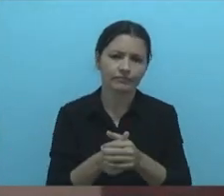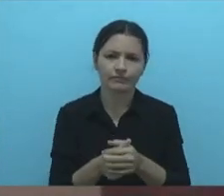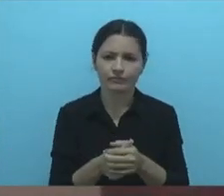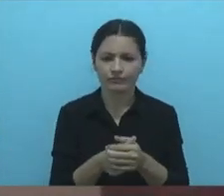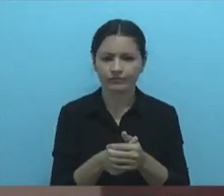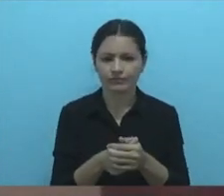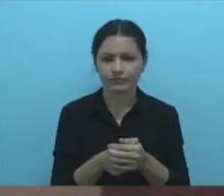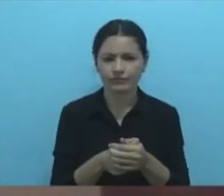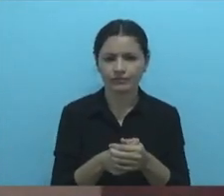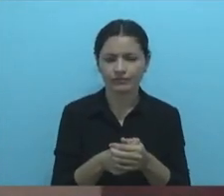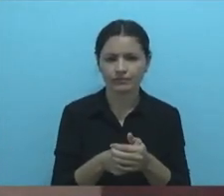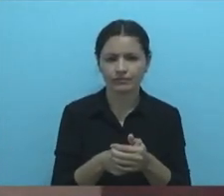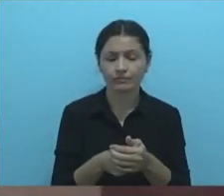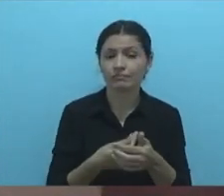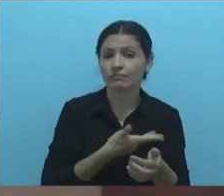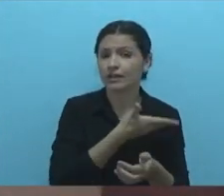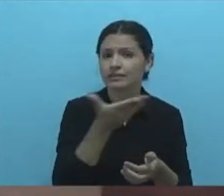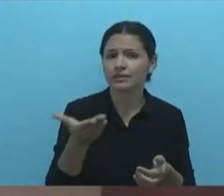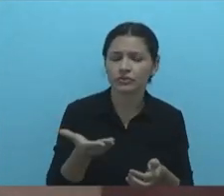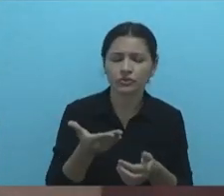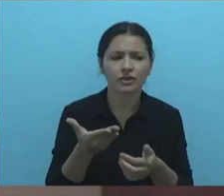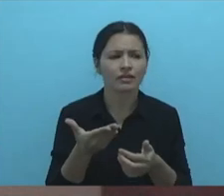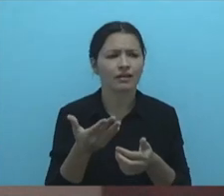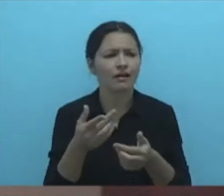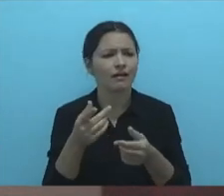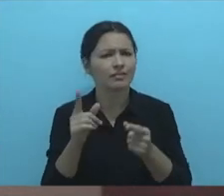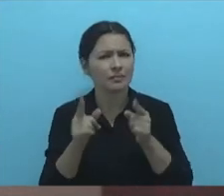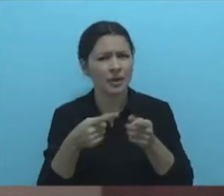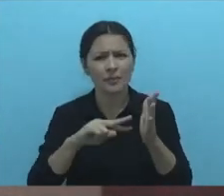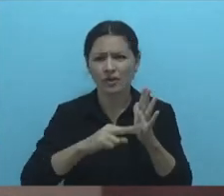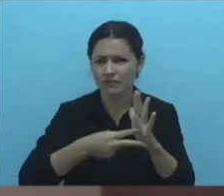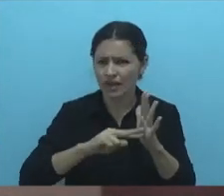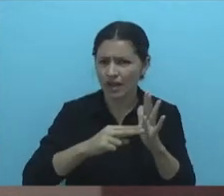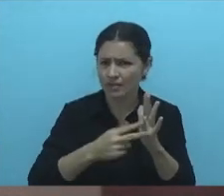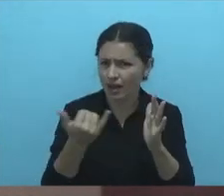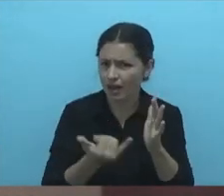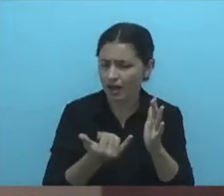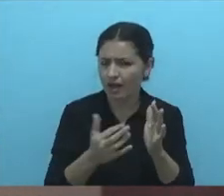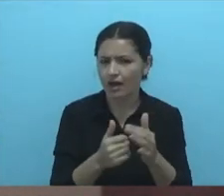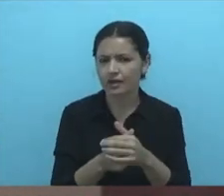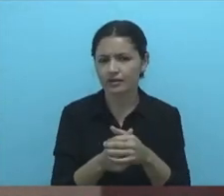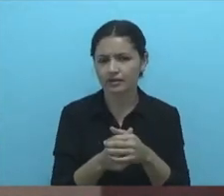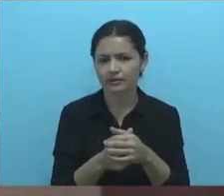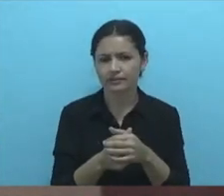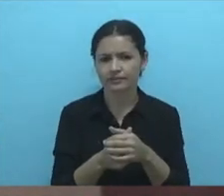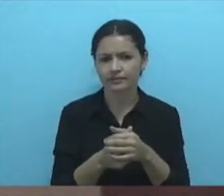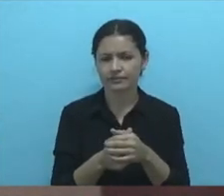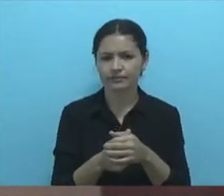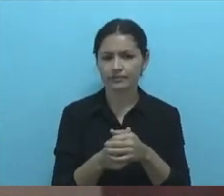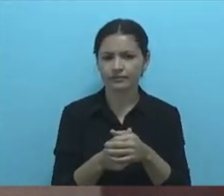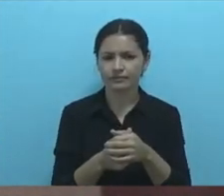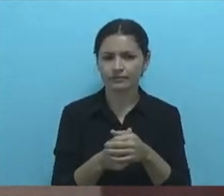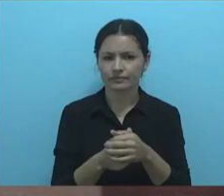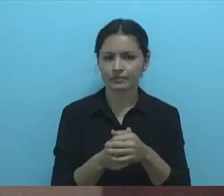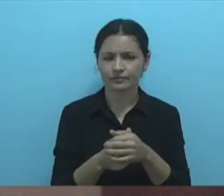40% de pobreza diez de indigencia y vaya si lo es para con el colectivo travesti trans es todavía